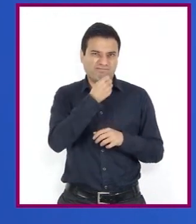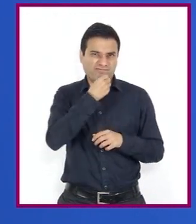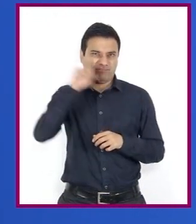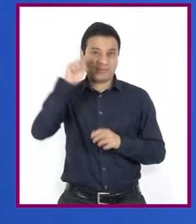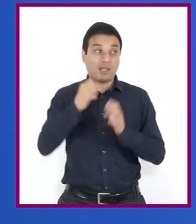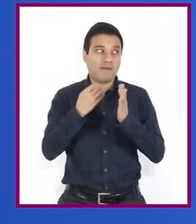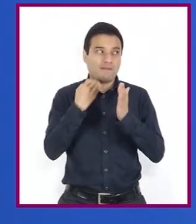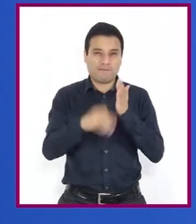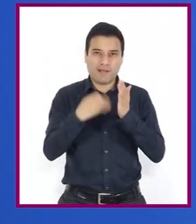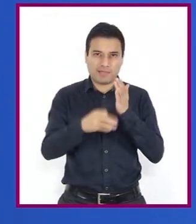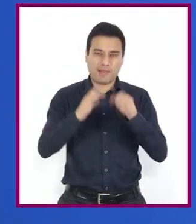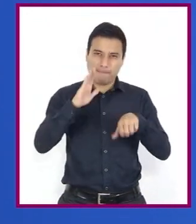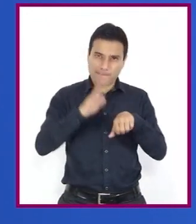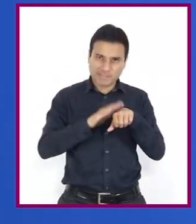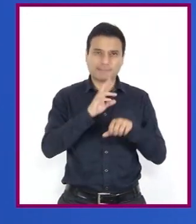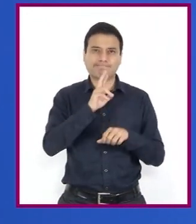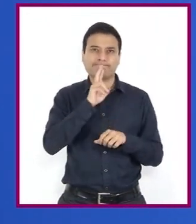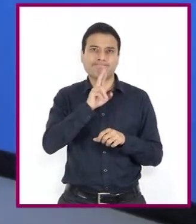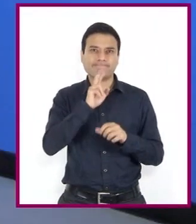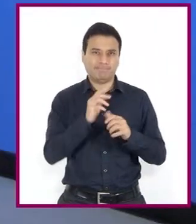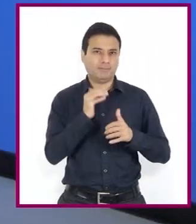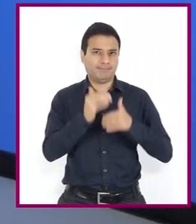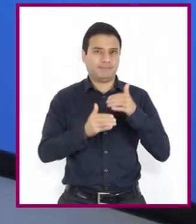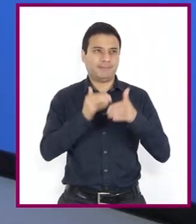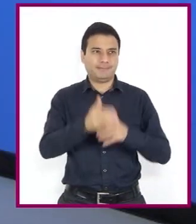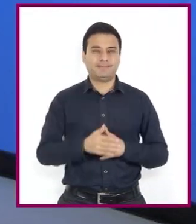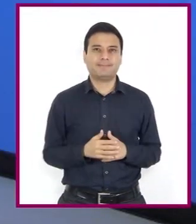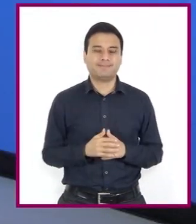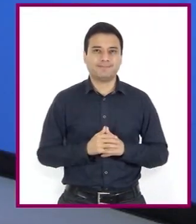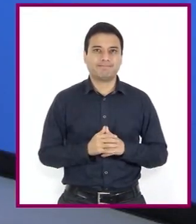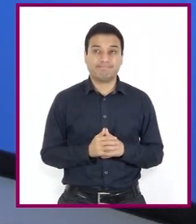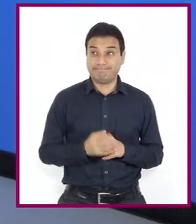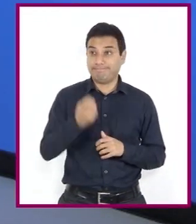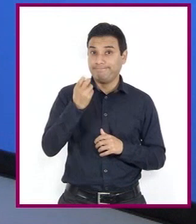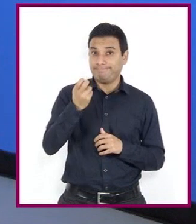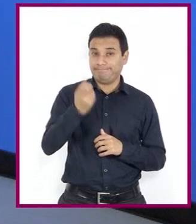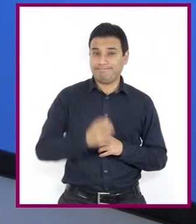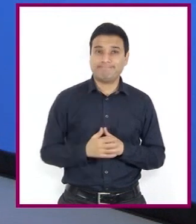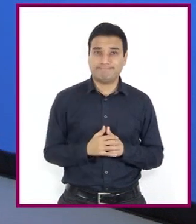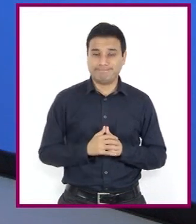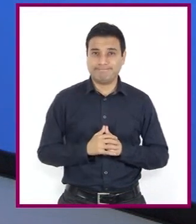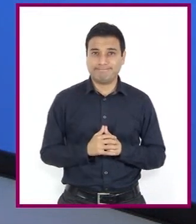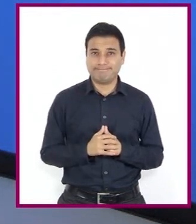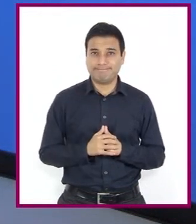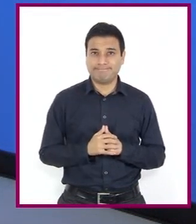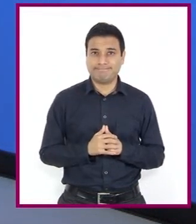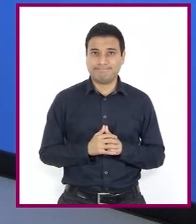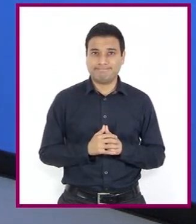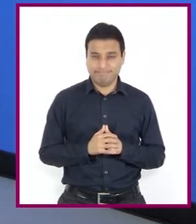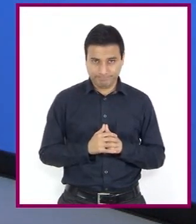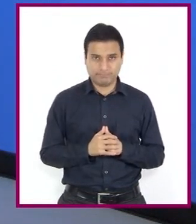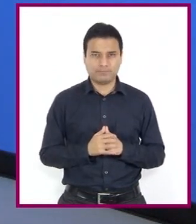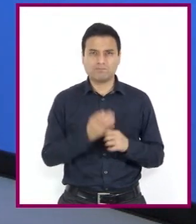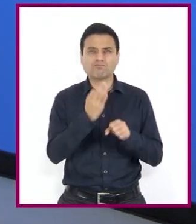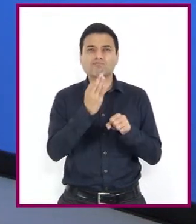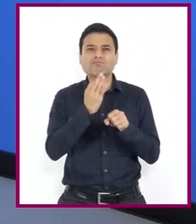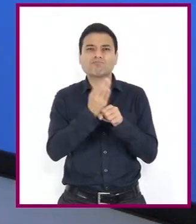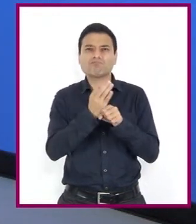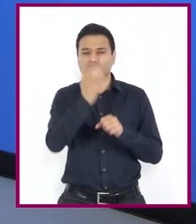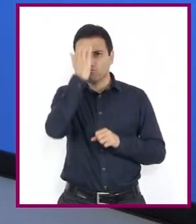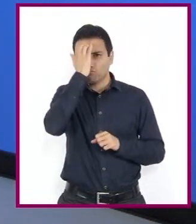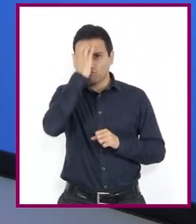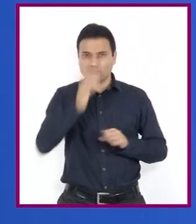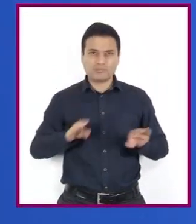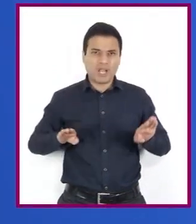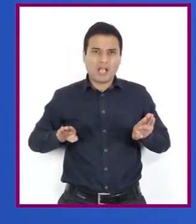lo largo de su formación académica. Así es, maestra Ana Gabriela. Y para conocer las características que